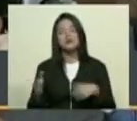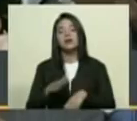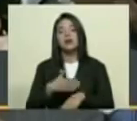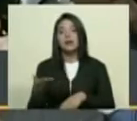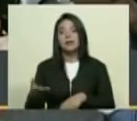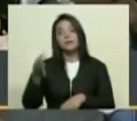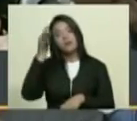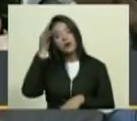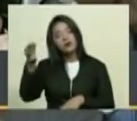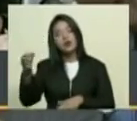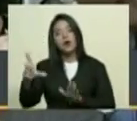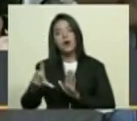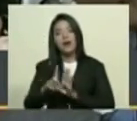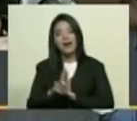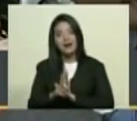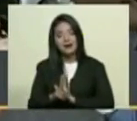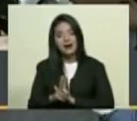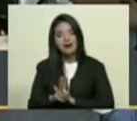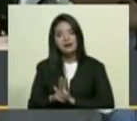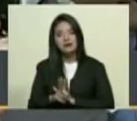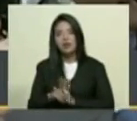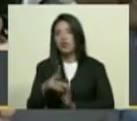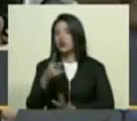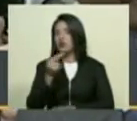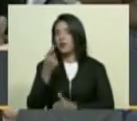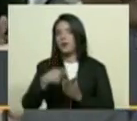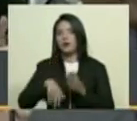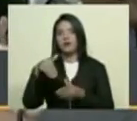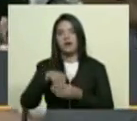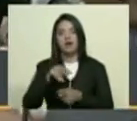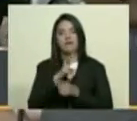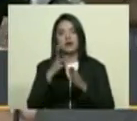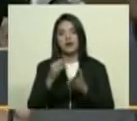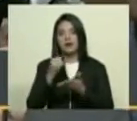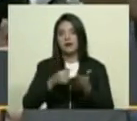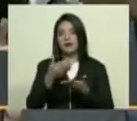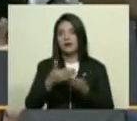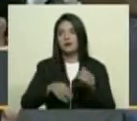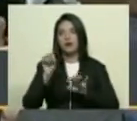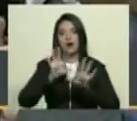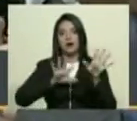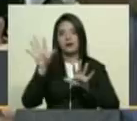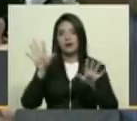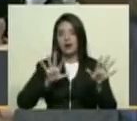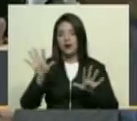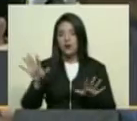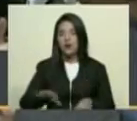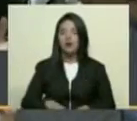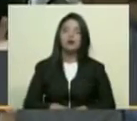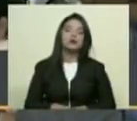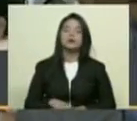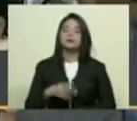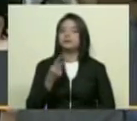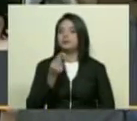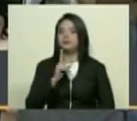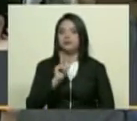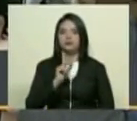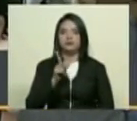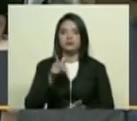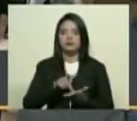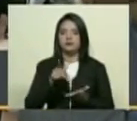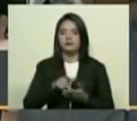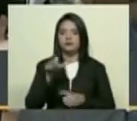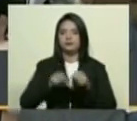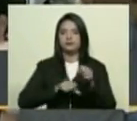los consejos legislativos no votarán los venezolanos inscritos en el exterior ni tampoco los votantes del distrito